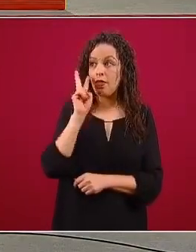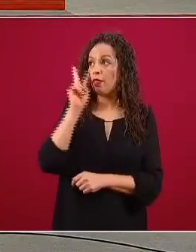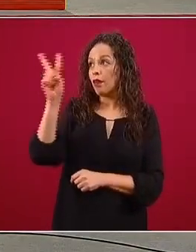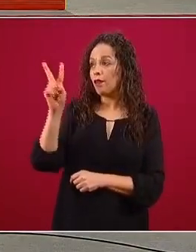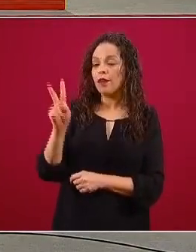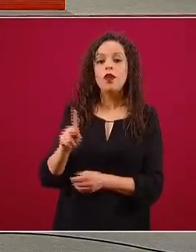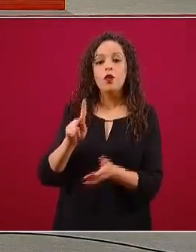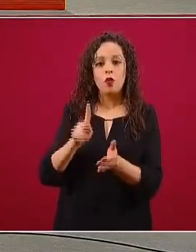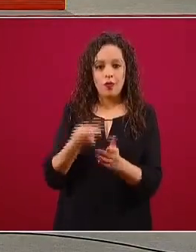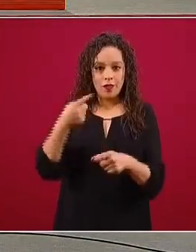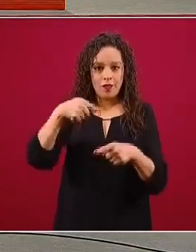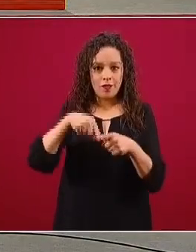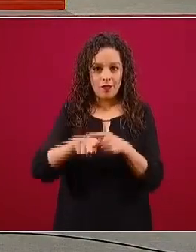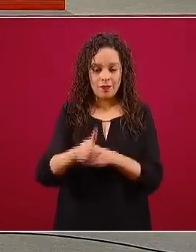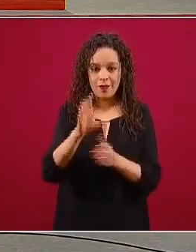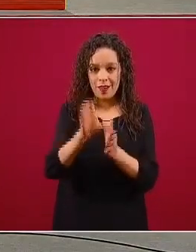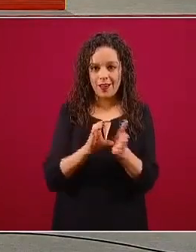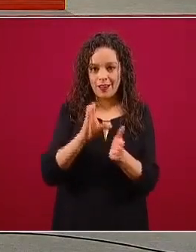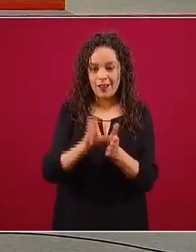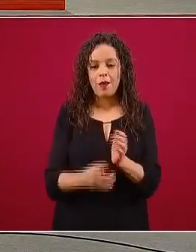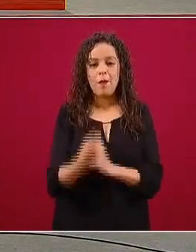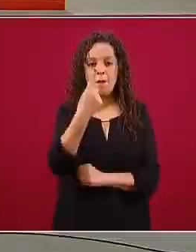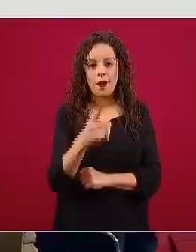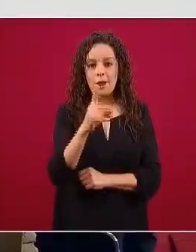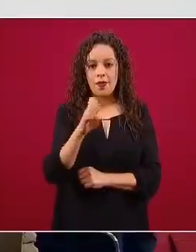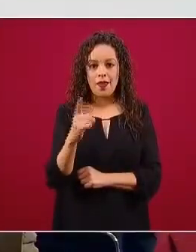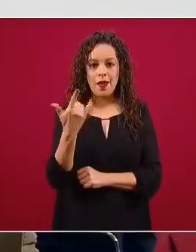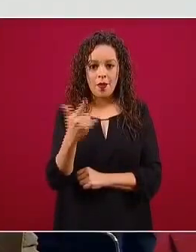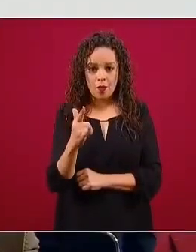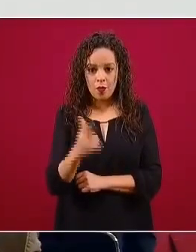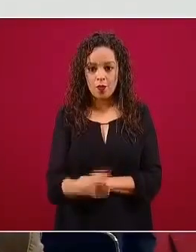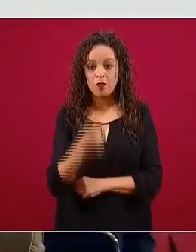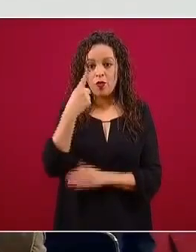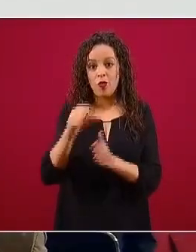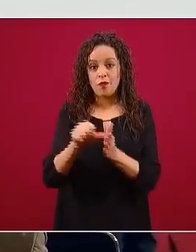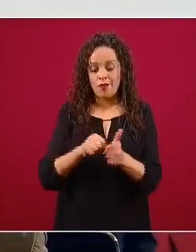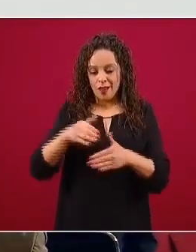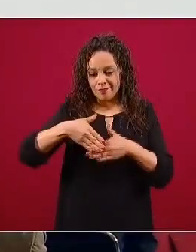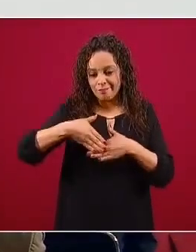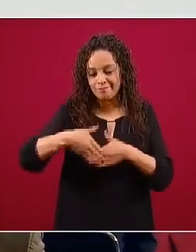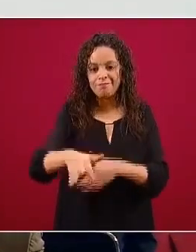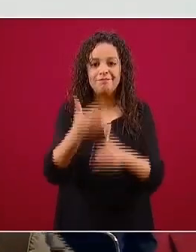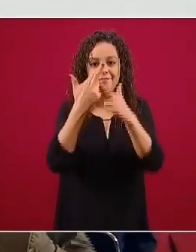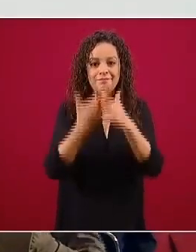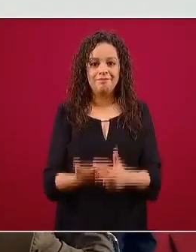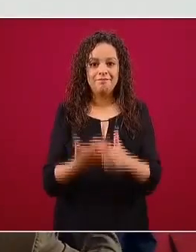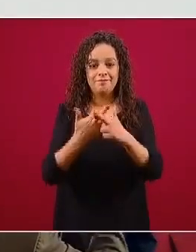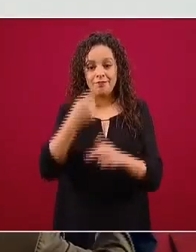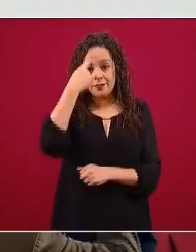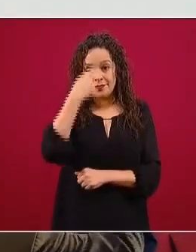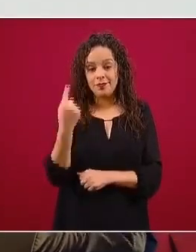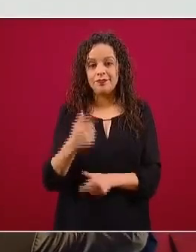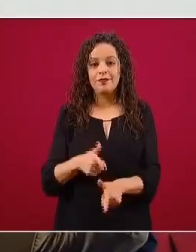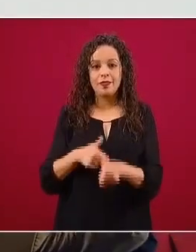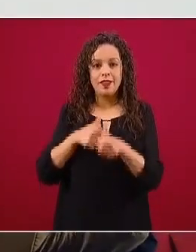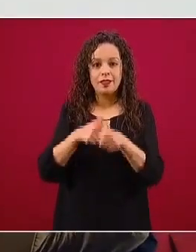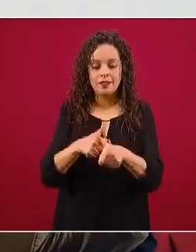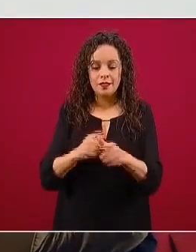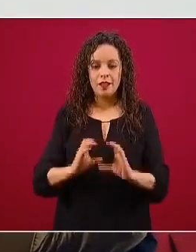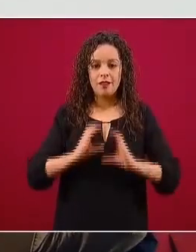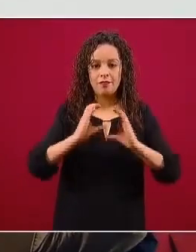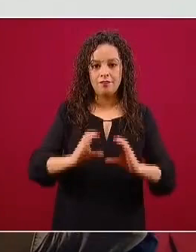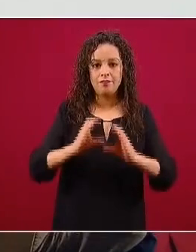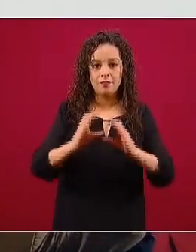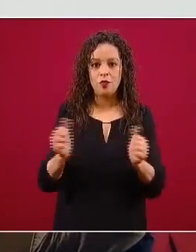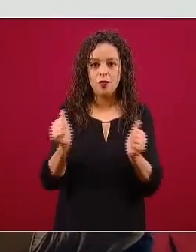inicia nuevamente ahora el 1 de julio. Tenemos todo un mes por delante para poder aplicar las medidas del semáforo de